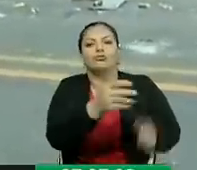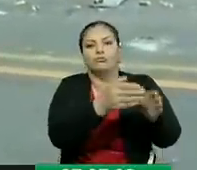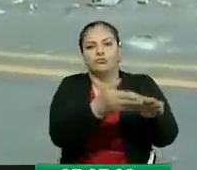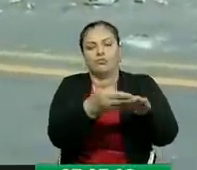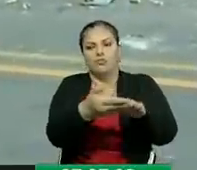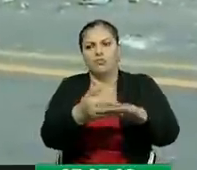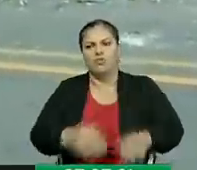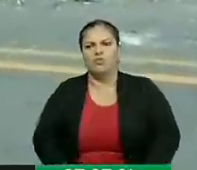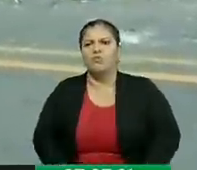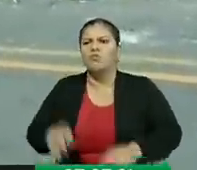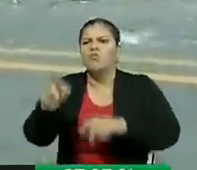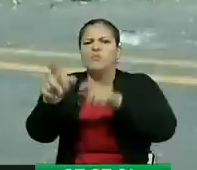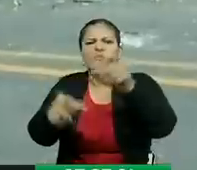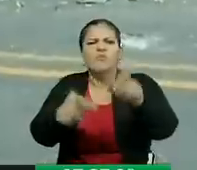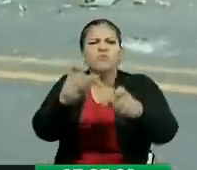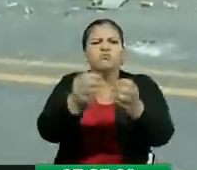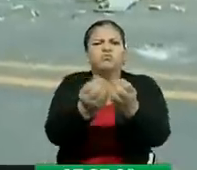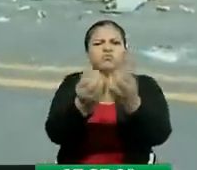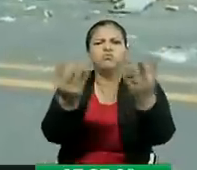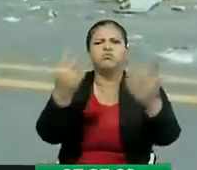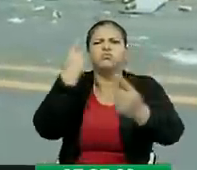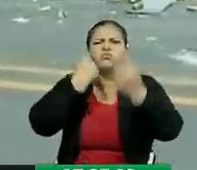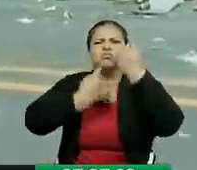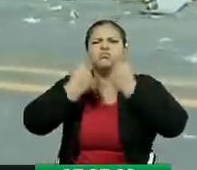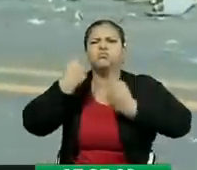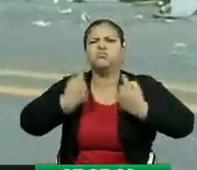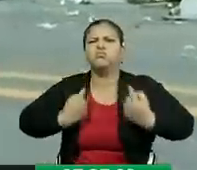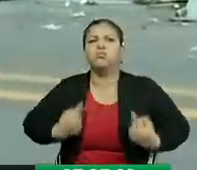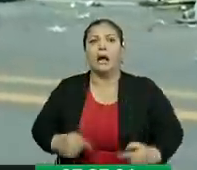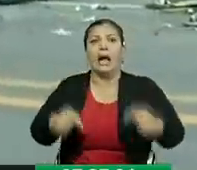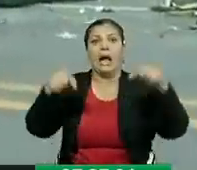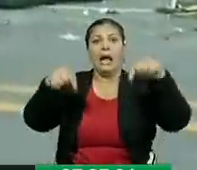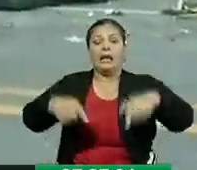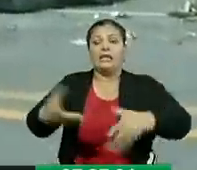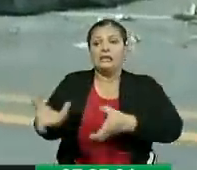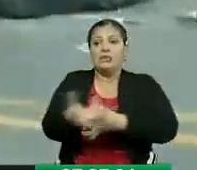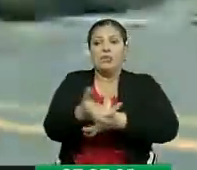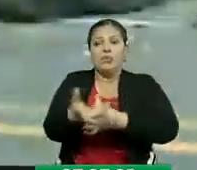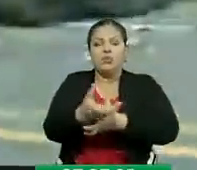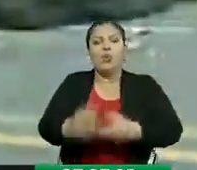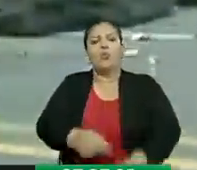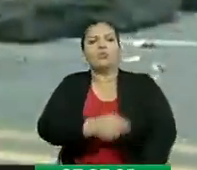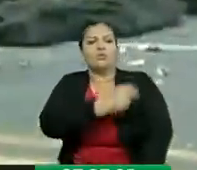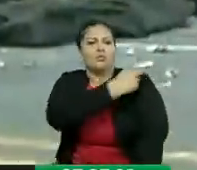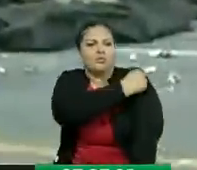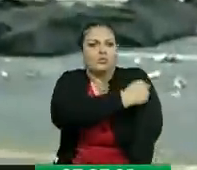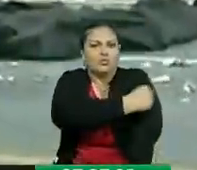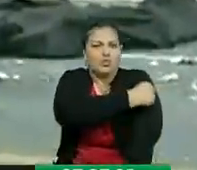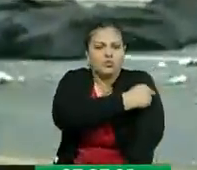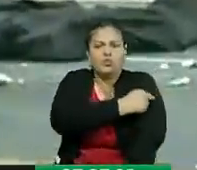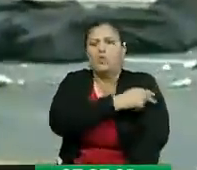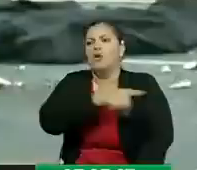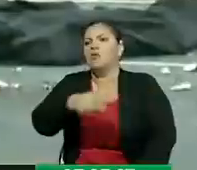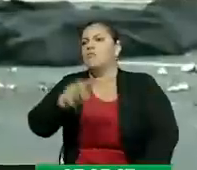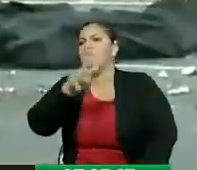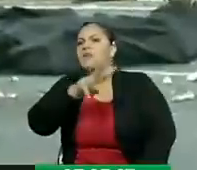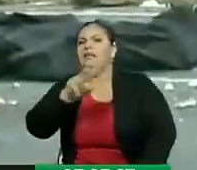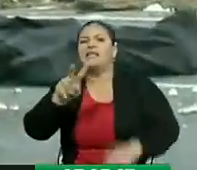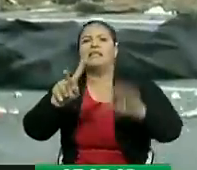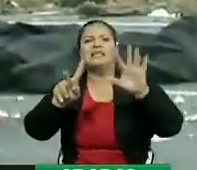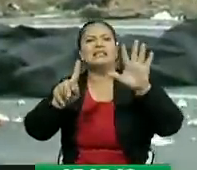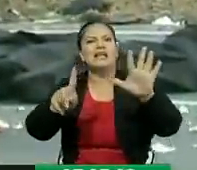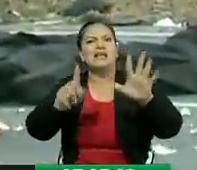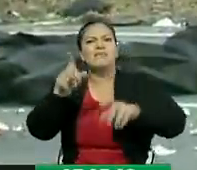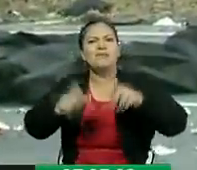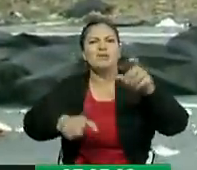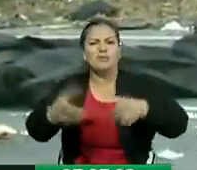de Bomberos, 7 ambulancias de Cruz Roja Ecuatoriana, una unidad de rescate del CBDMQ, 26 efectivos del Cuerpo de Bomberos que